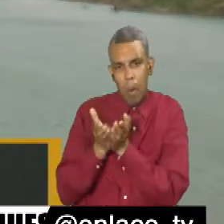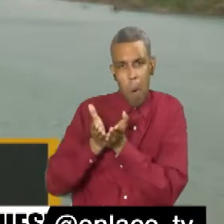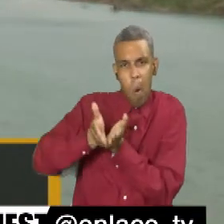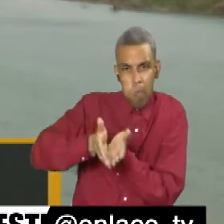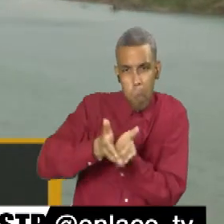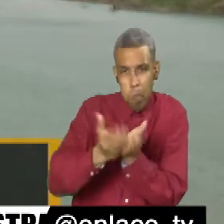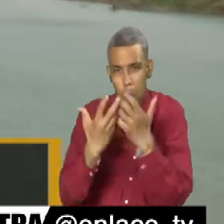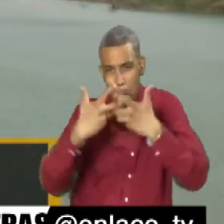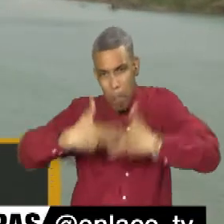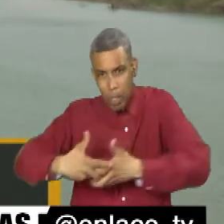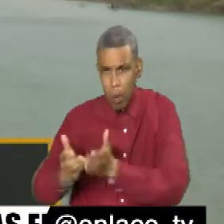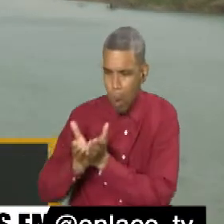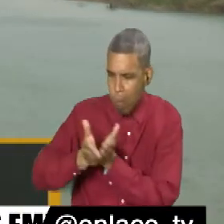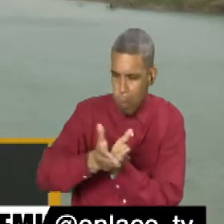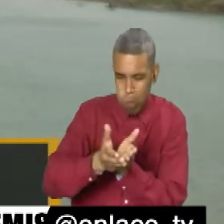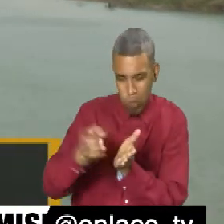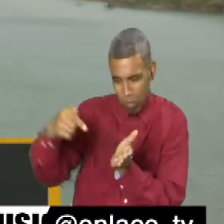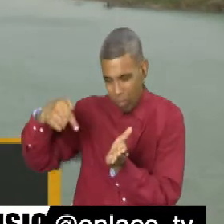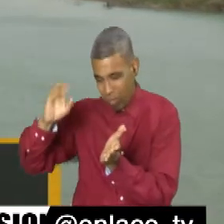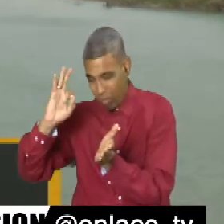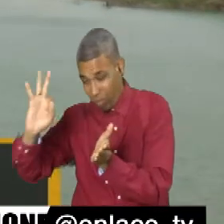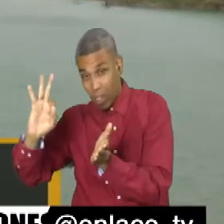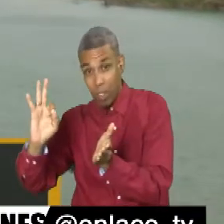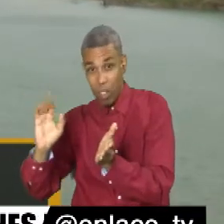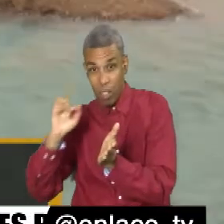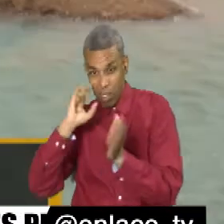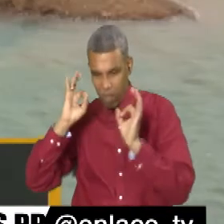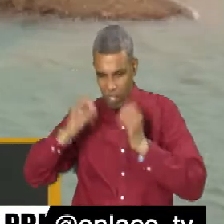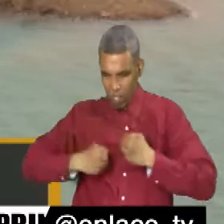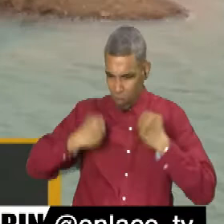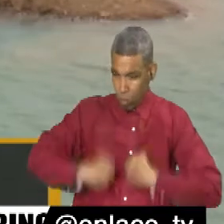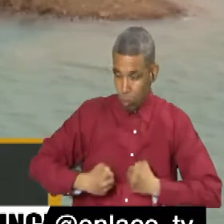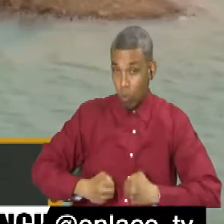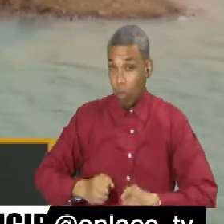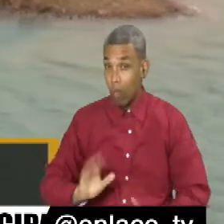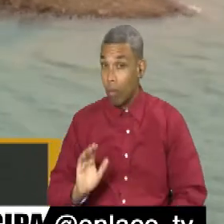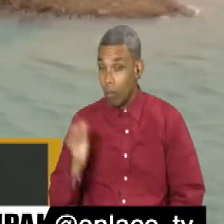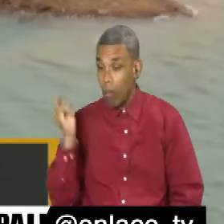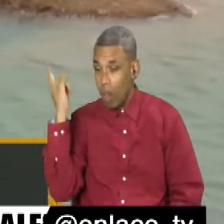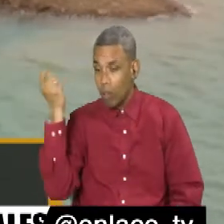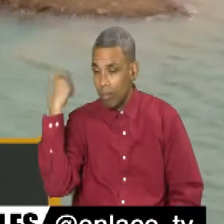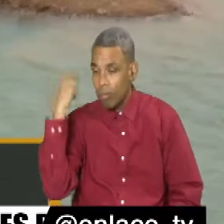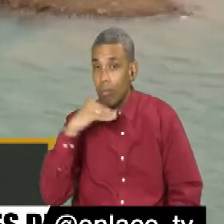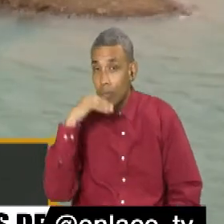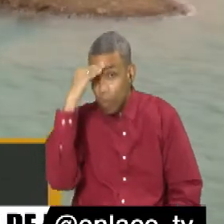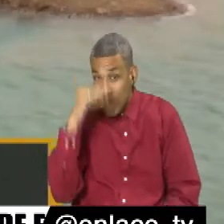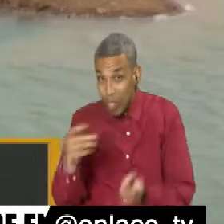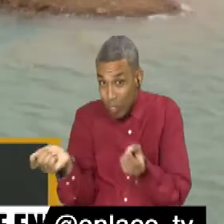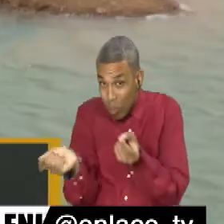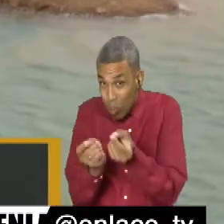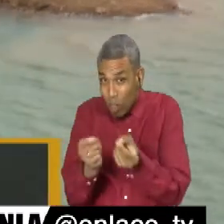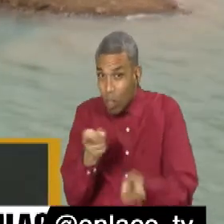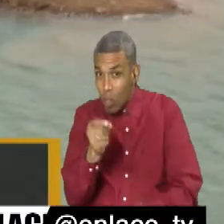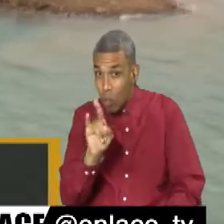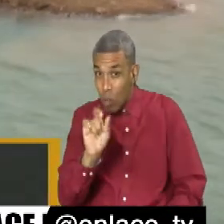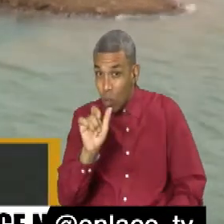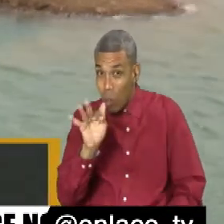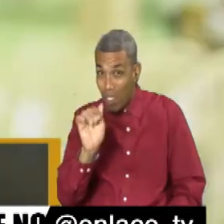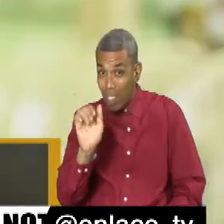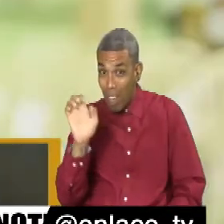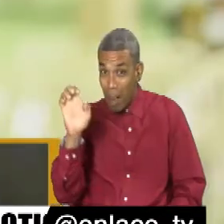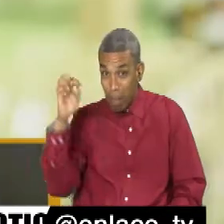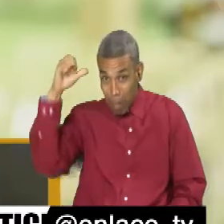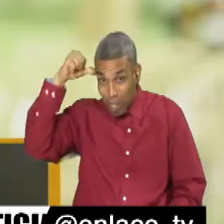con las mínimas normas de seguridad y esto puede generar una tragedia como la sucedida hace algunos días en Guatapé, Medellín, donde varias personas perdieron la